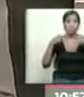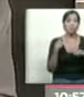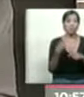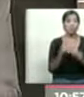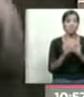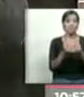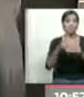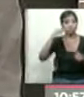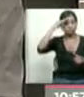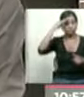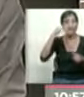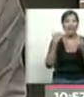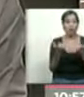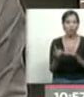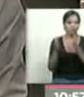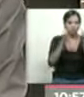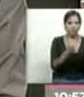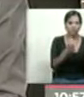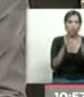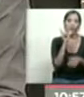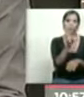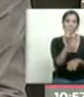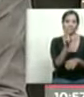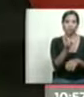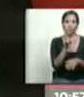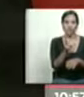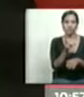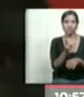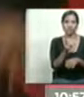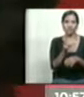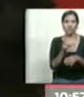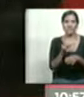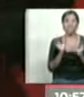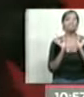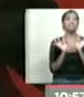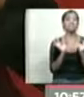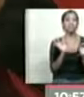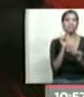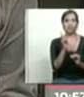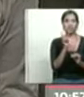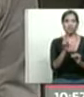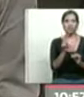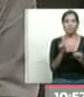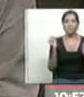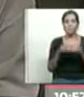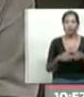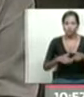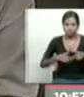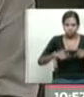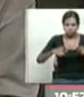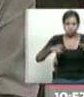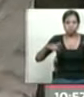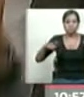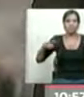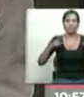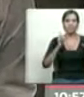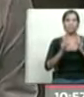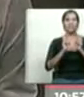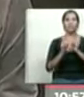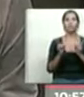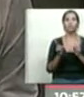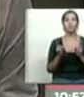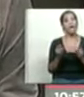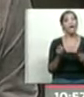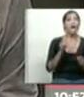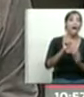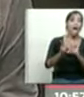ahorita vienen por el chavismo. Por el Partido Socialista Unido de Venezuela. Sobre todo. Para inflarle el ego a más de uno. Hay aquellos